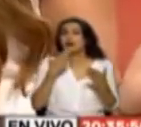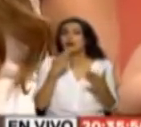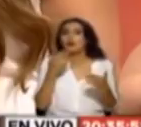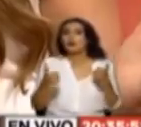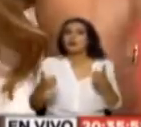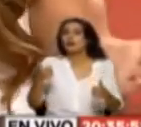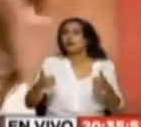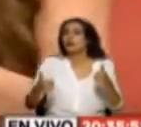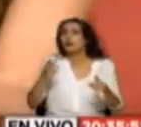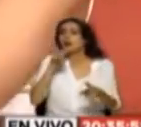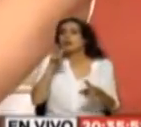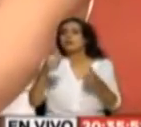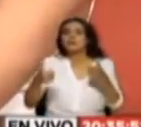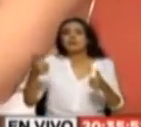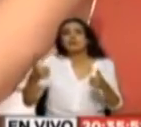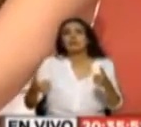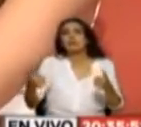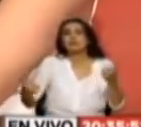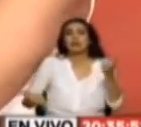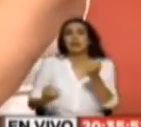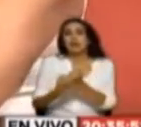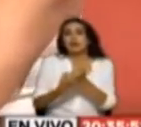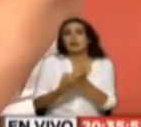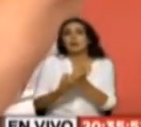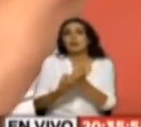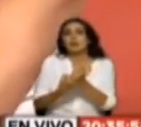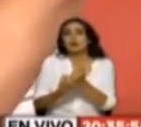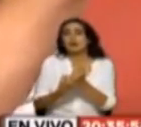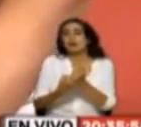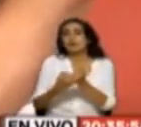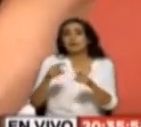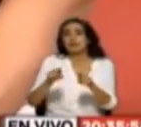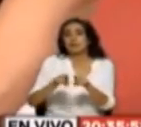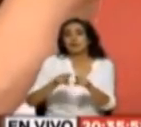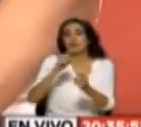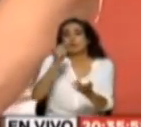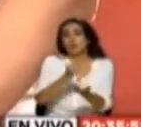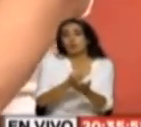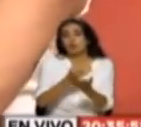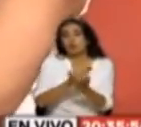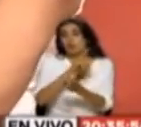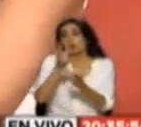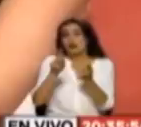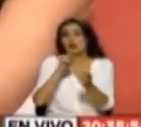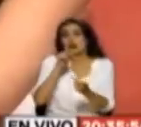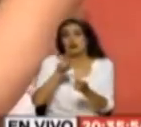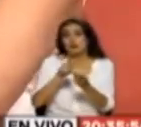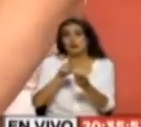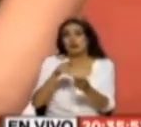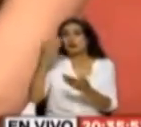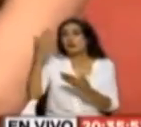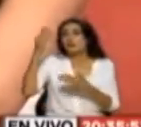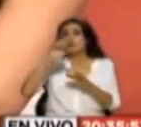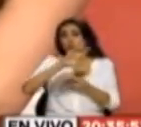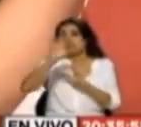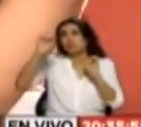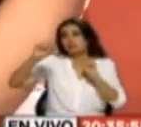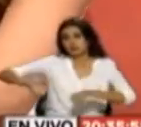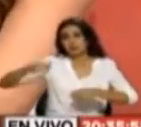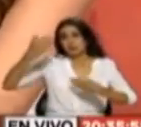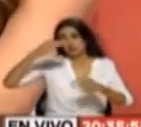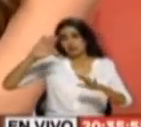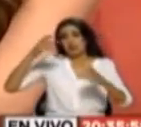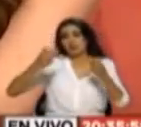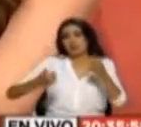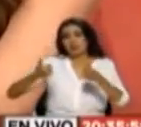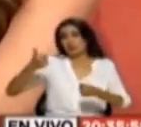realmente quiénes tienen el respaldo del país. Lo mismo sucede en Guayas con el prefecto, o en Guayaquil con el alcalde. ¿Tienen ustedes ya